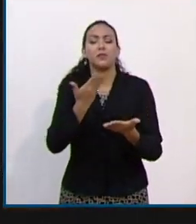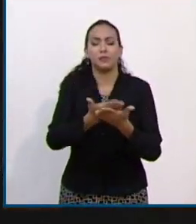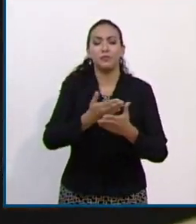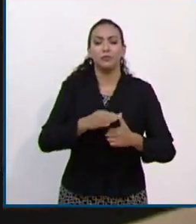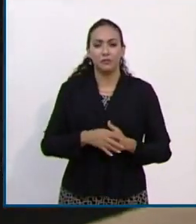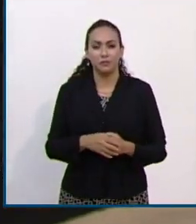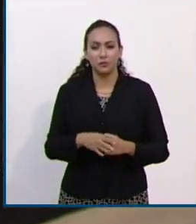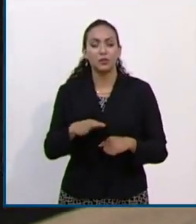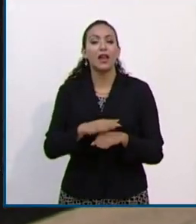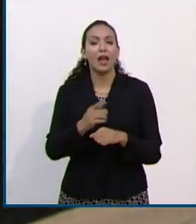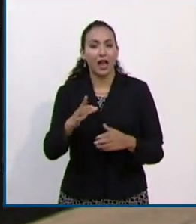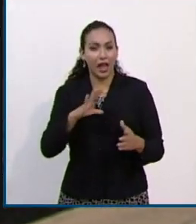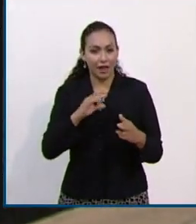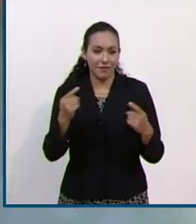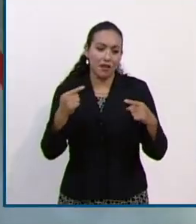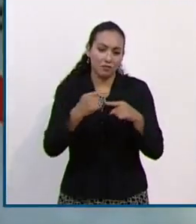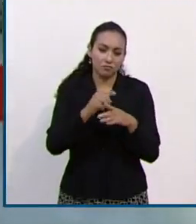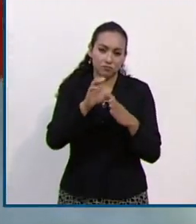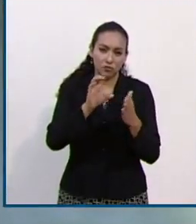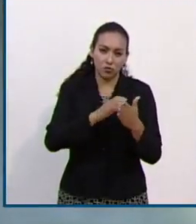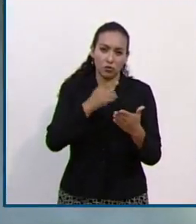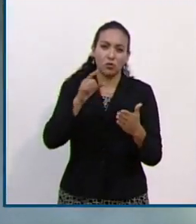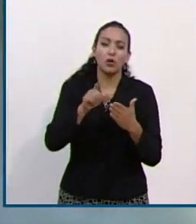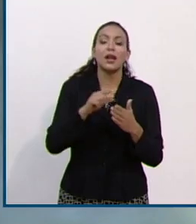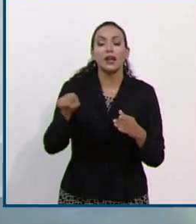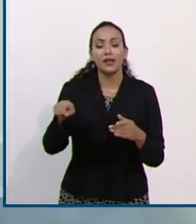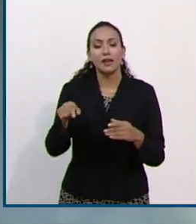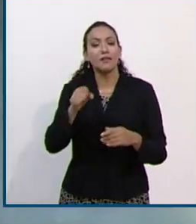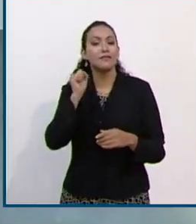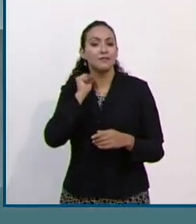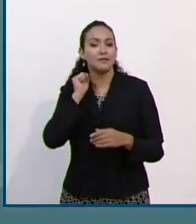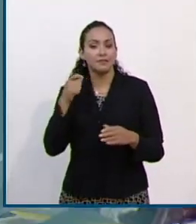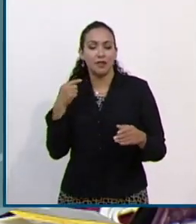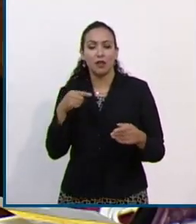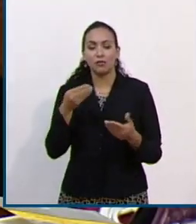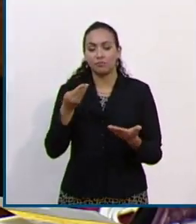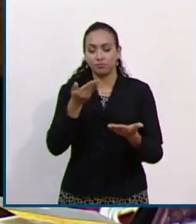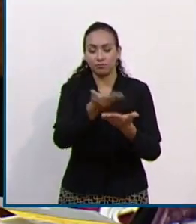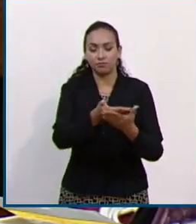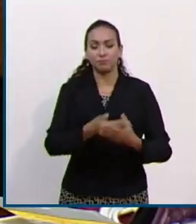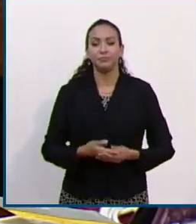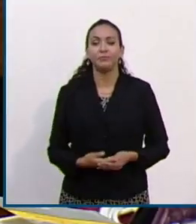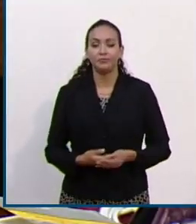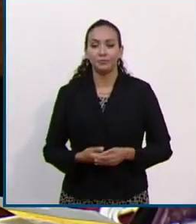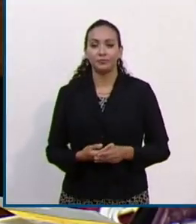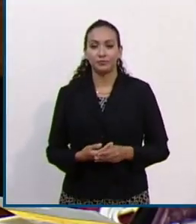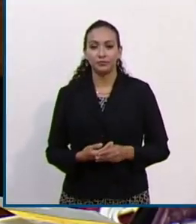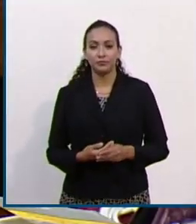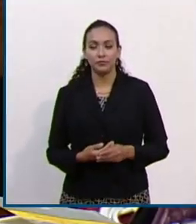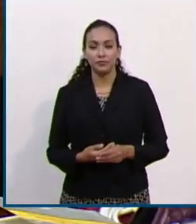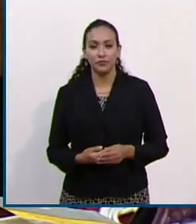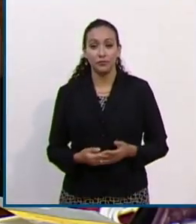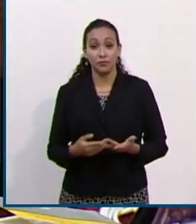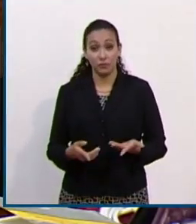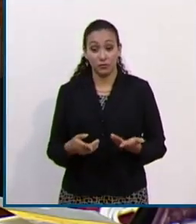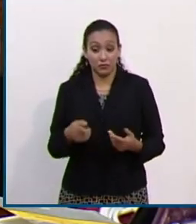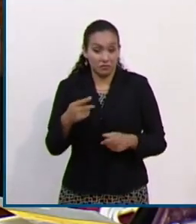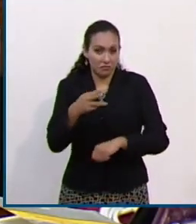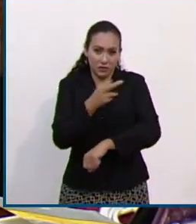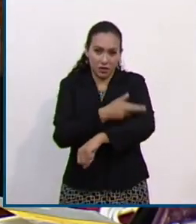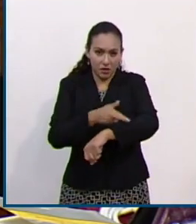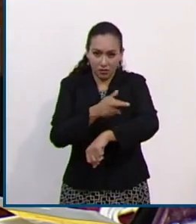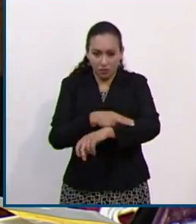al resolver una controversia constitucional promovida por el Senado. Dicho procedimiento, como sea que se le